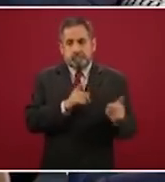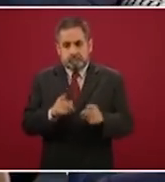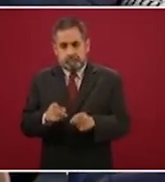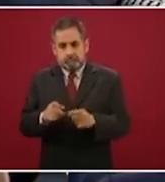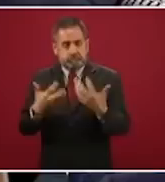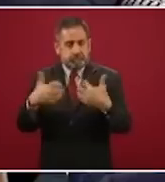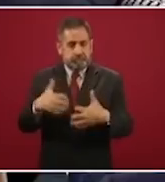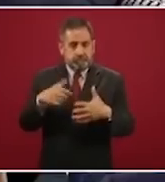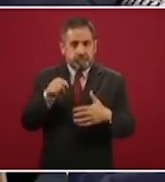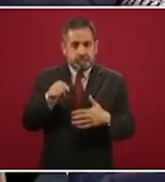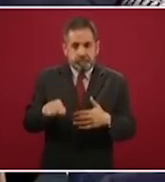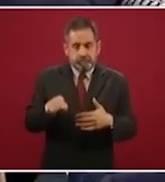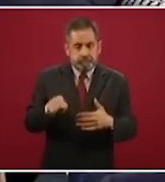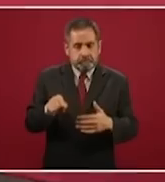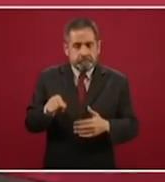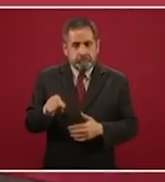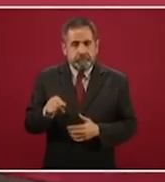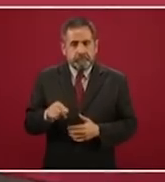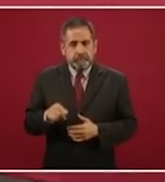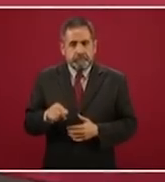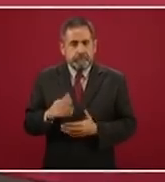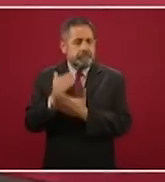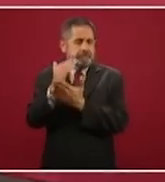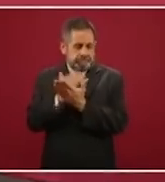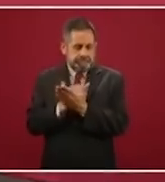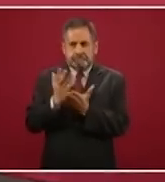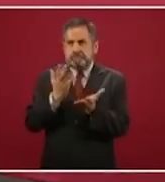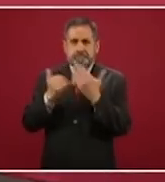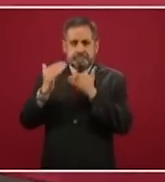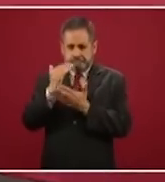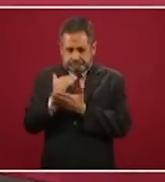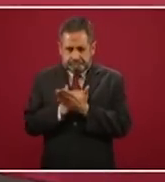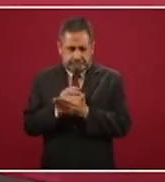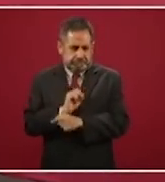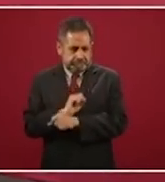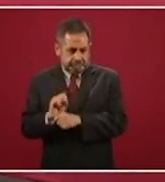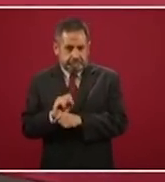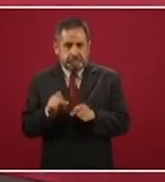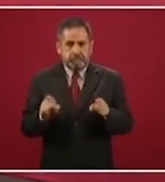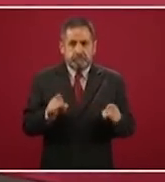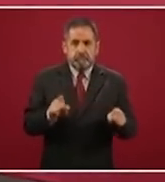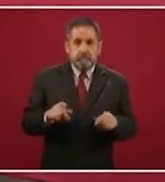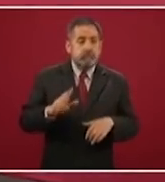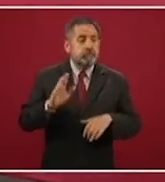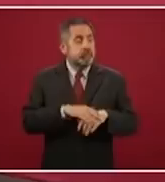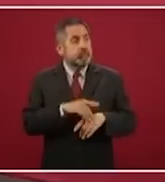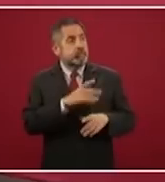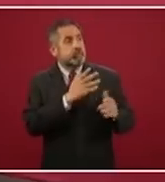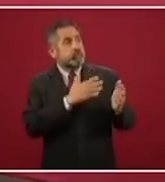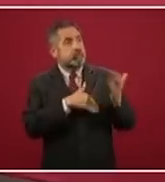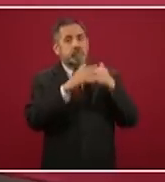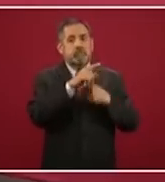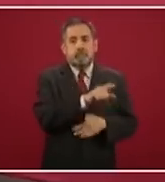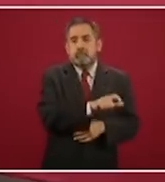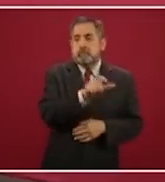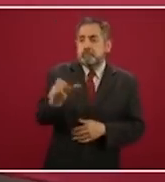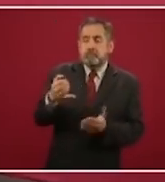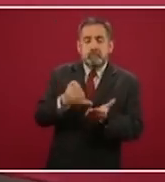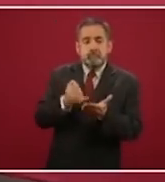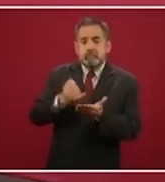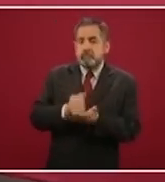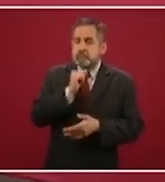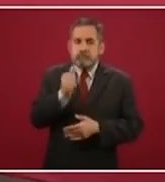y una empresa menos exitosa era de que la empresa exitosa no pagaba